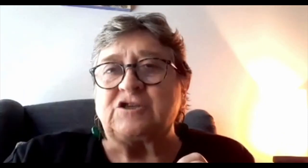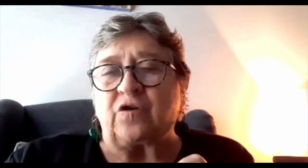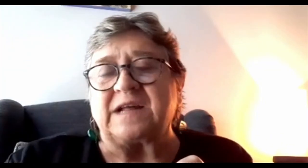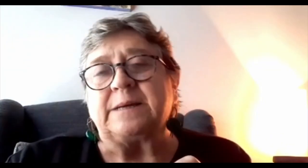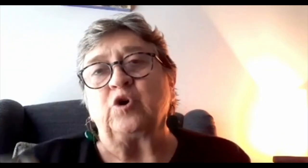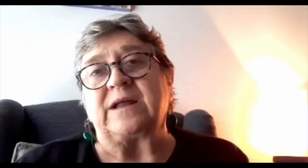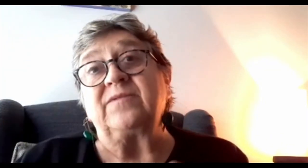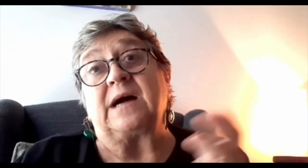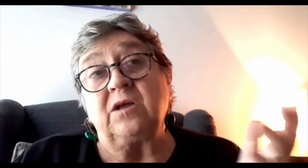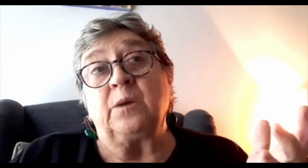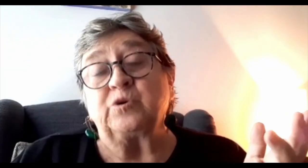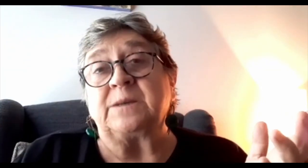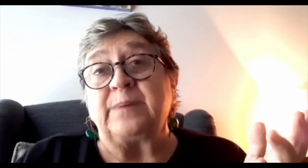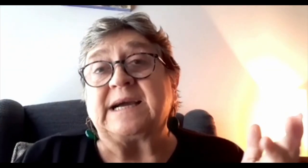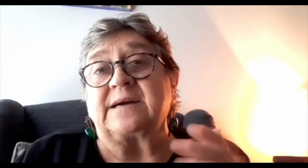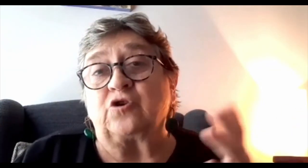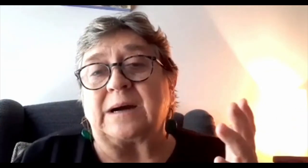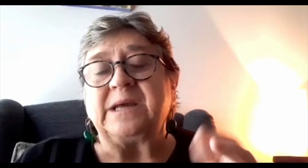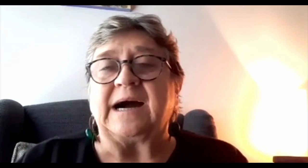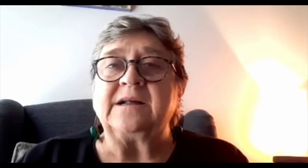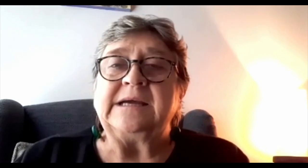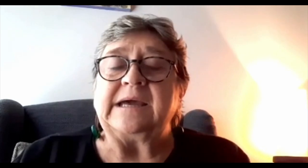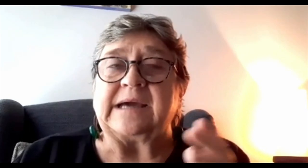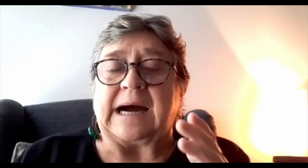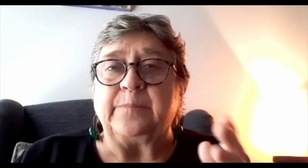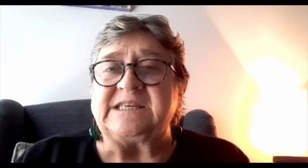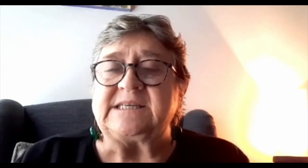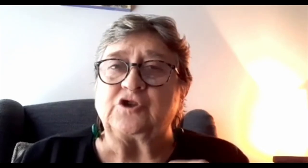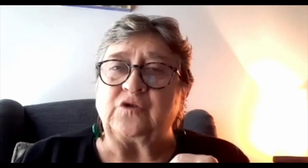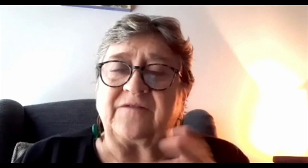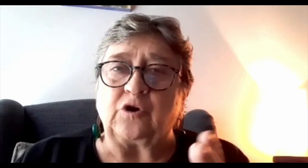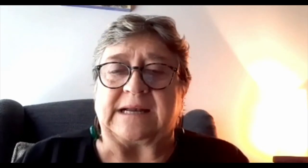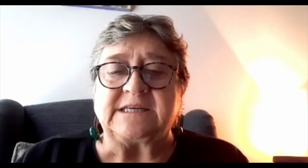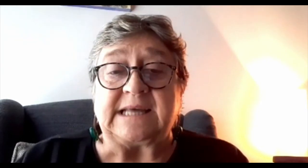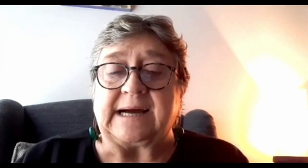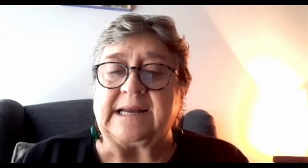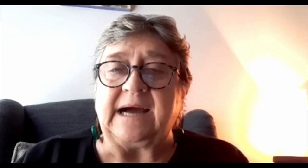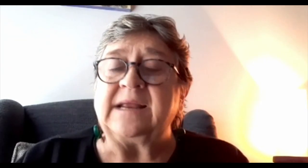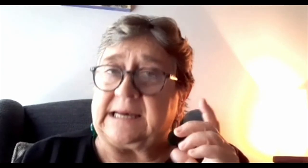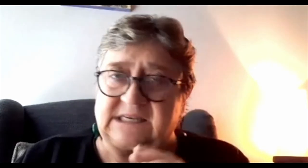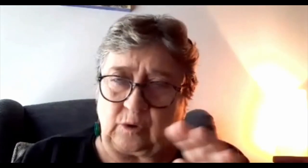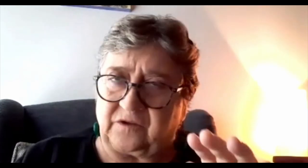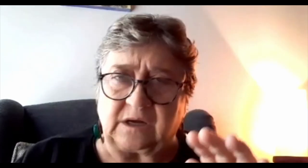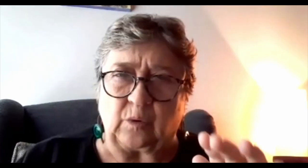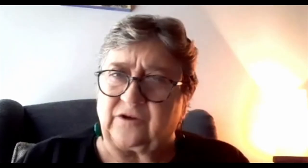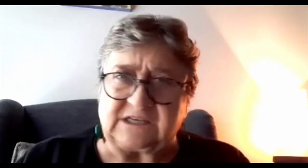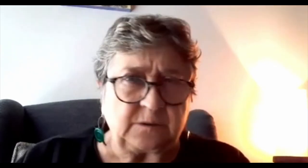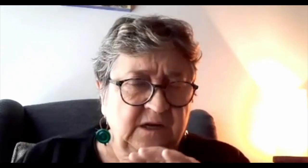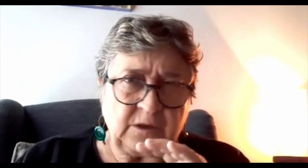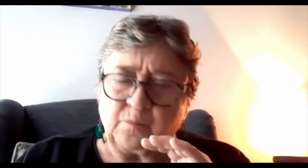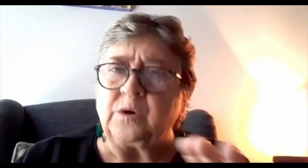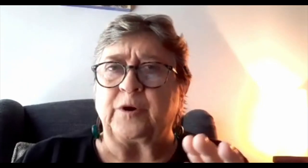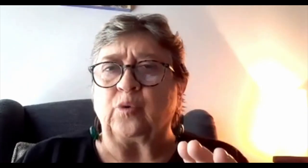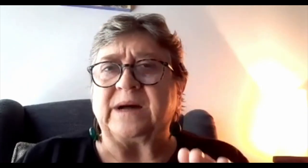incluso a la socialdemocracia, pues implica que todavía hay países donde hacen lo que les dé la gana. La situación de Ecuador